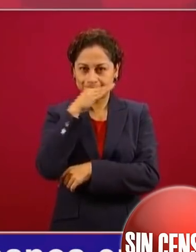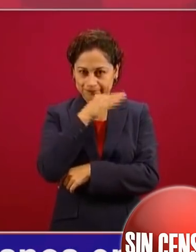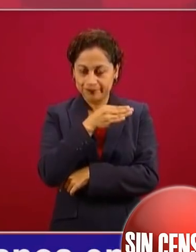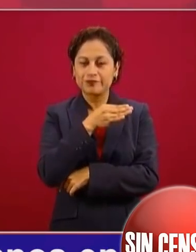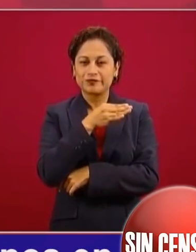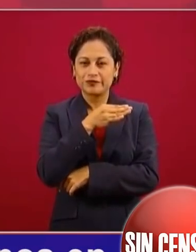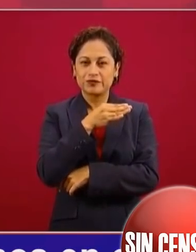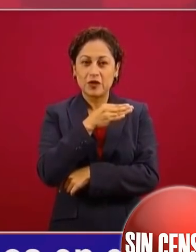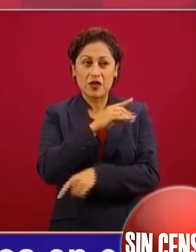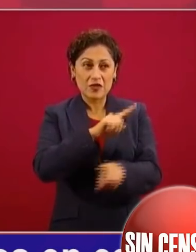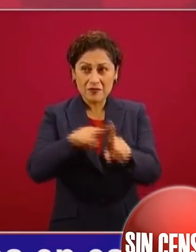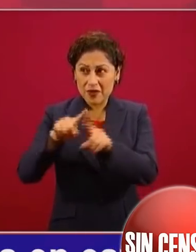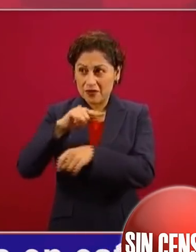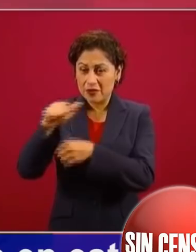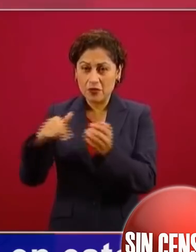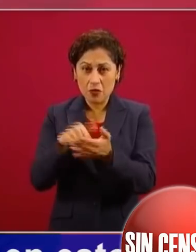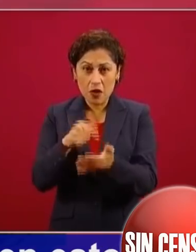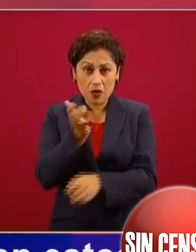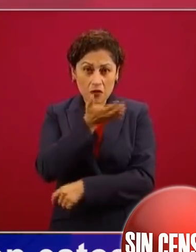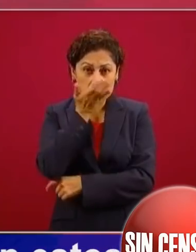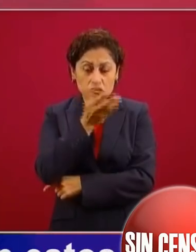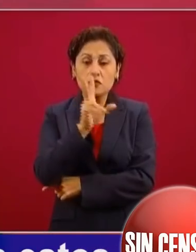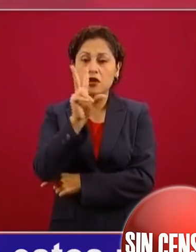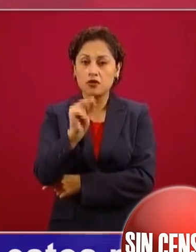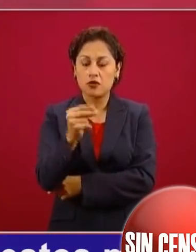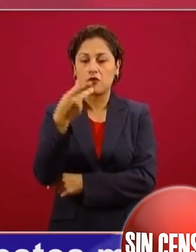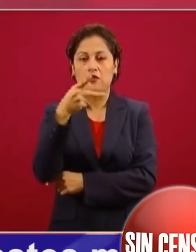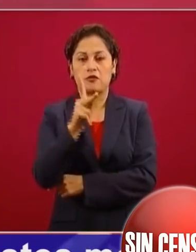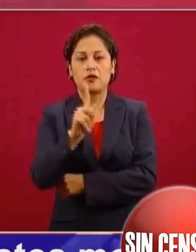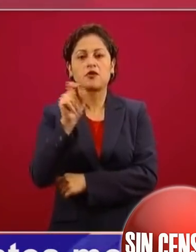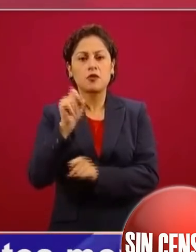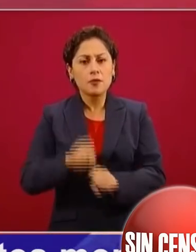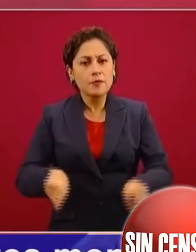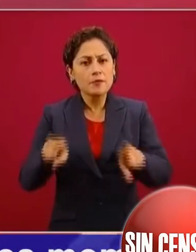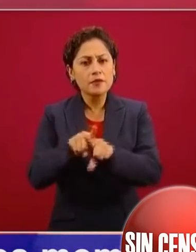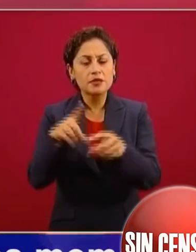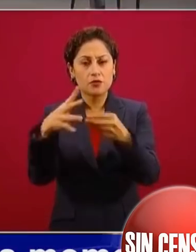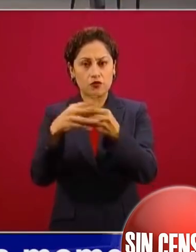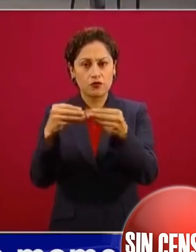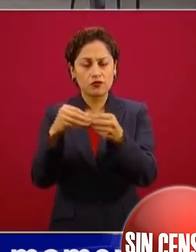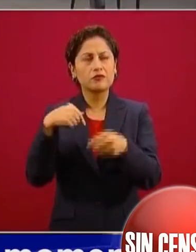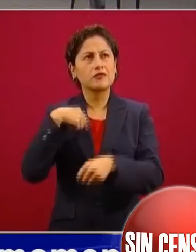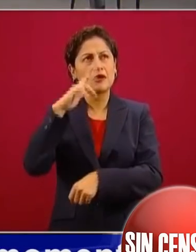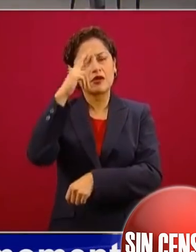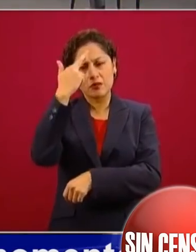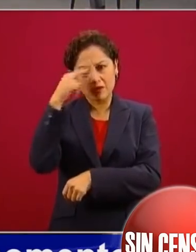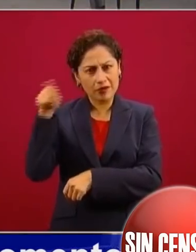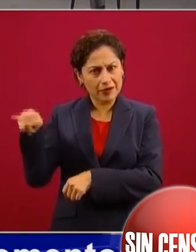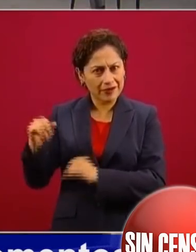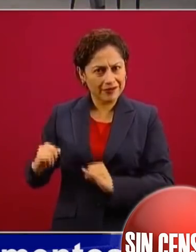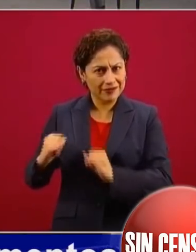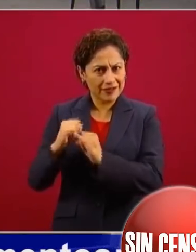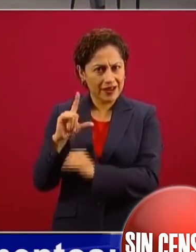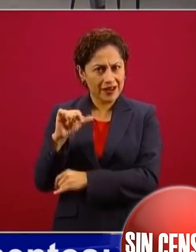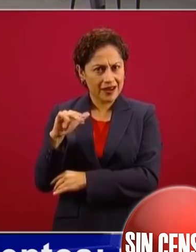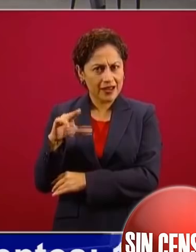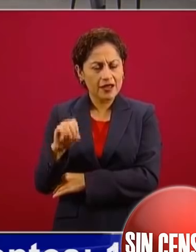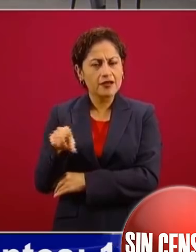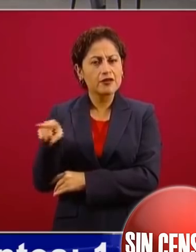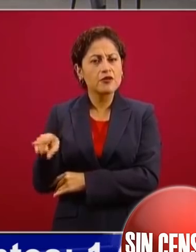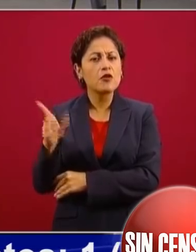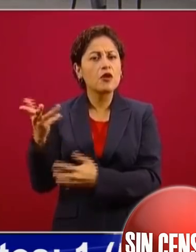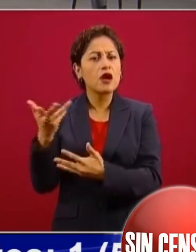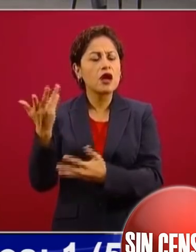frutas. Yo me acuerdo que ahí en el INCO se hicieron algunos mensajes en